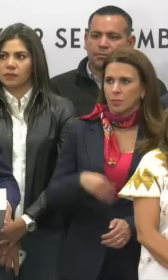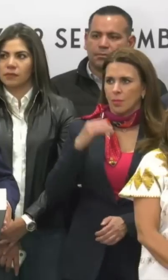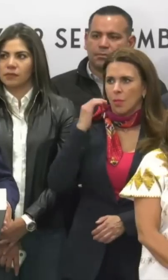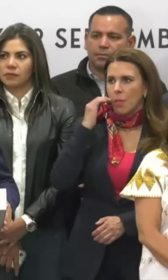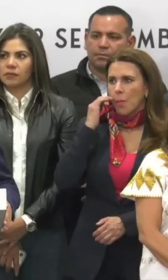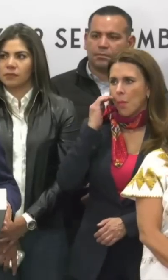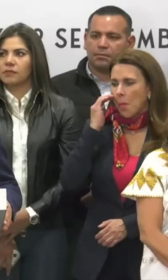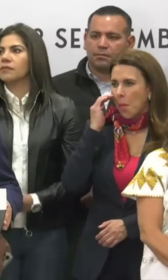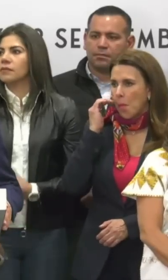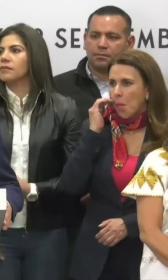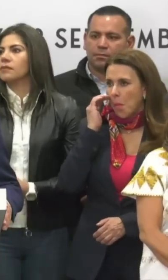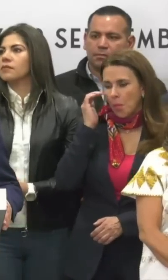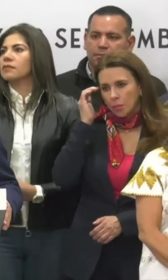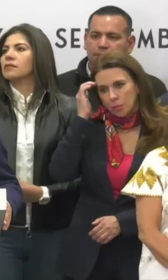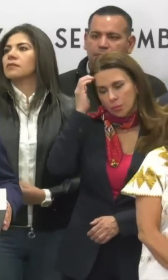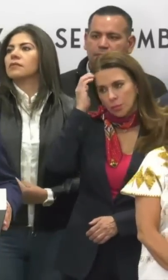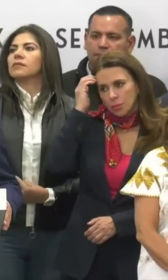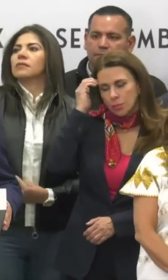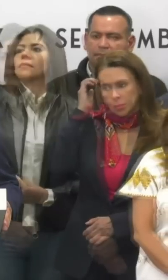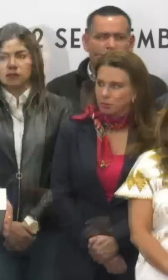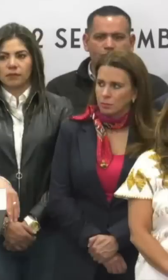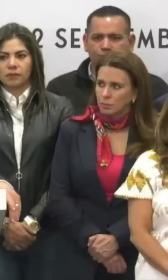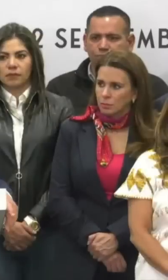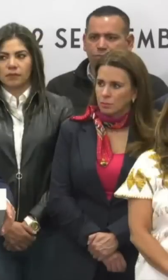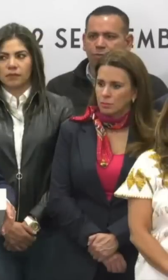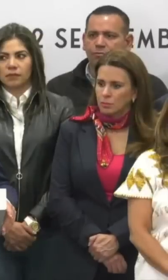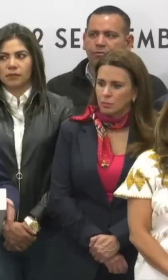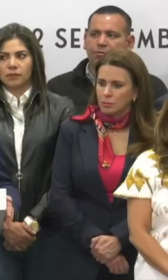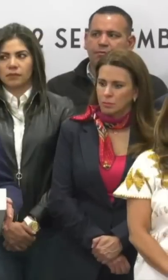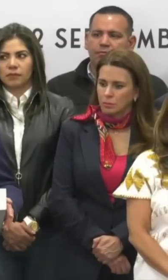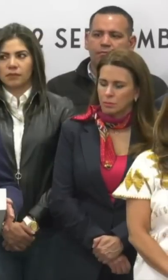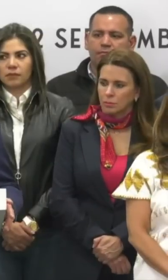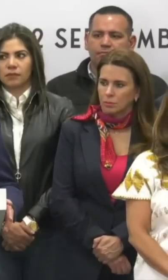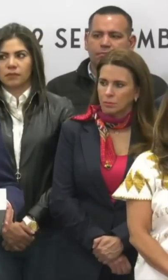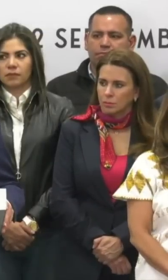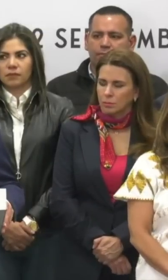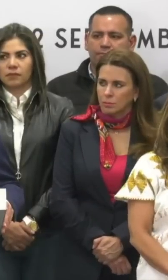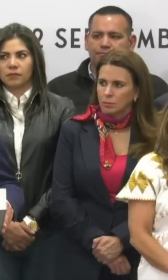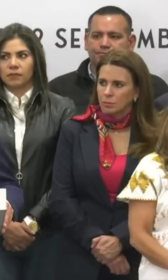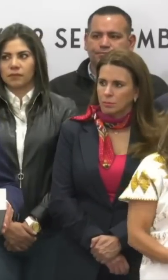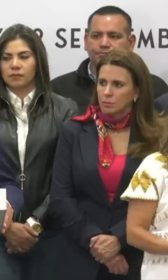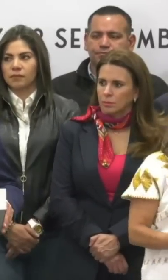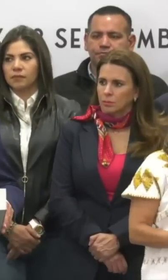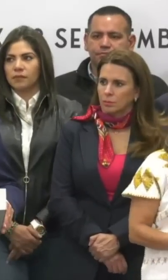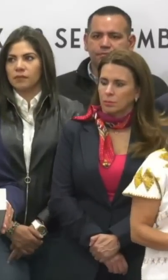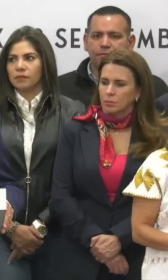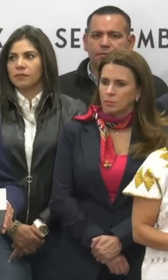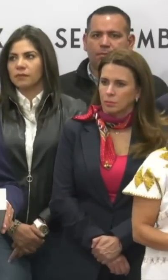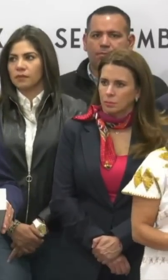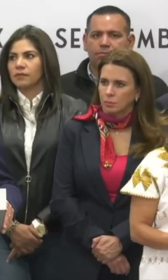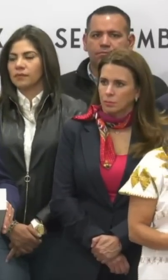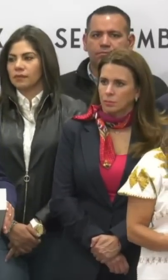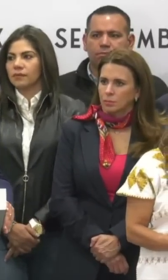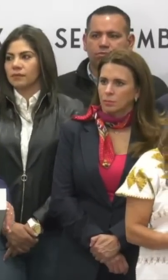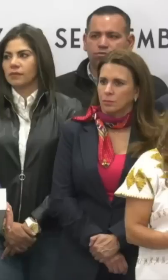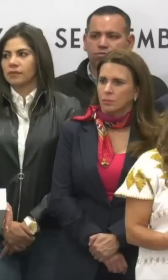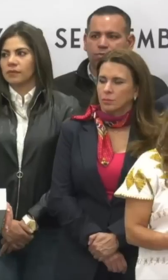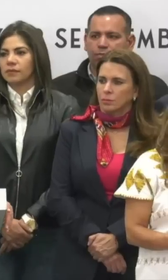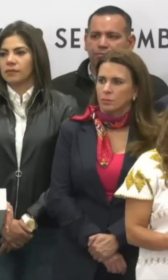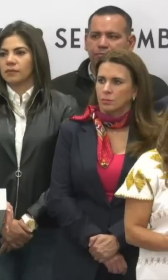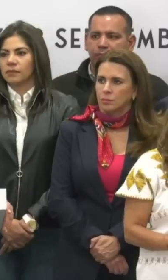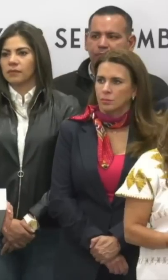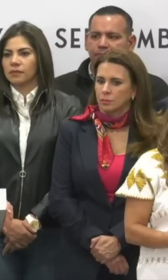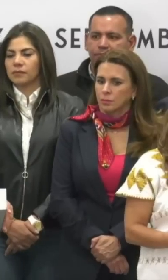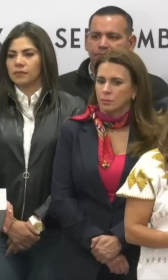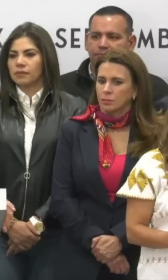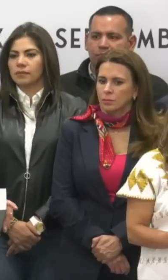eso es lo que hacen. Querer dividir al partido. Yo voy a cumplir mi periodo estatutario para que el fui electo. Yo no, como muchos